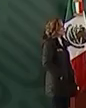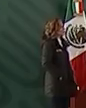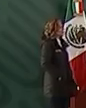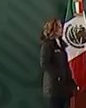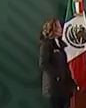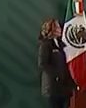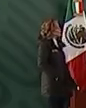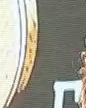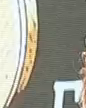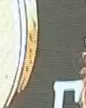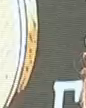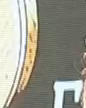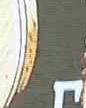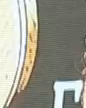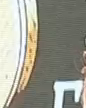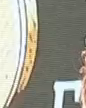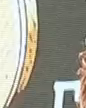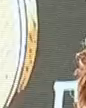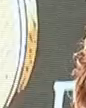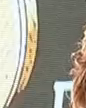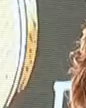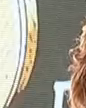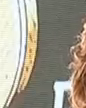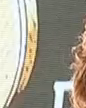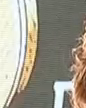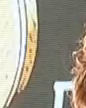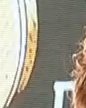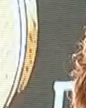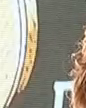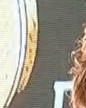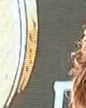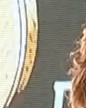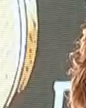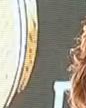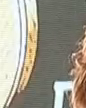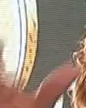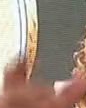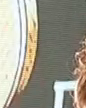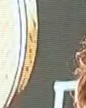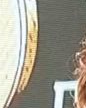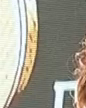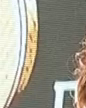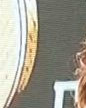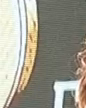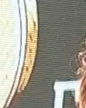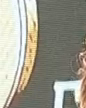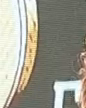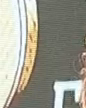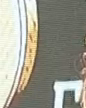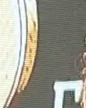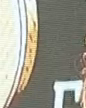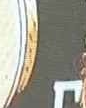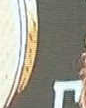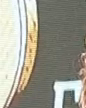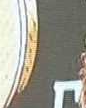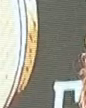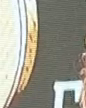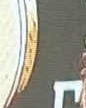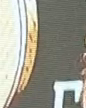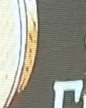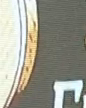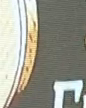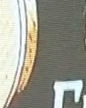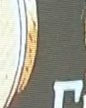construyendo s para orgullo de todos de todos los mexicanos la obra